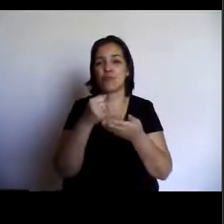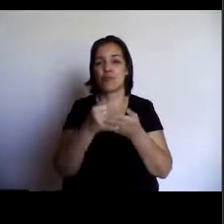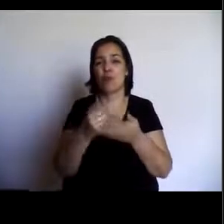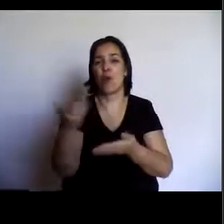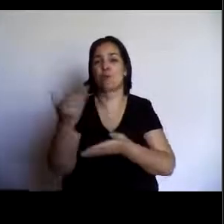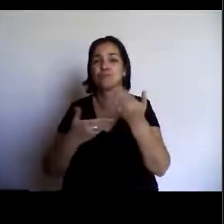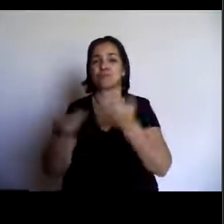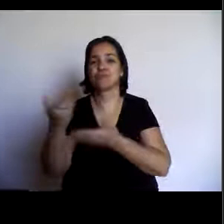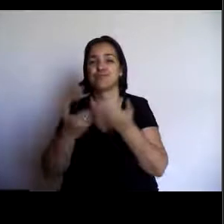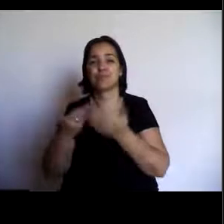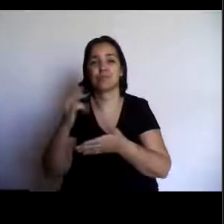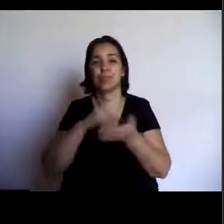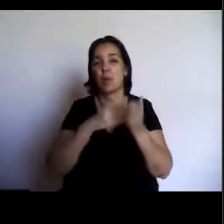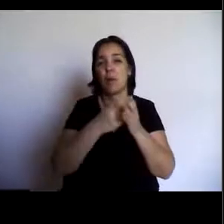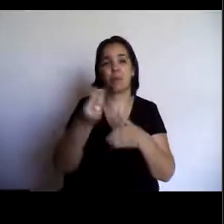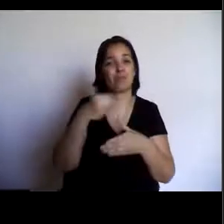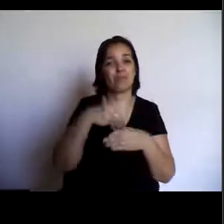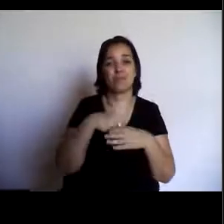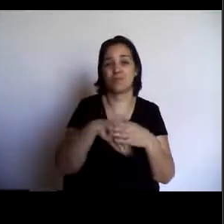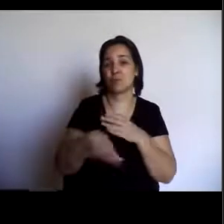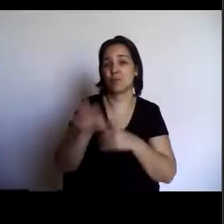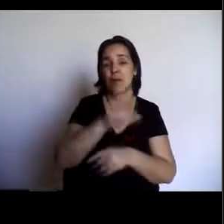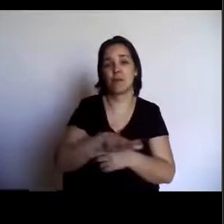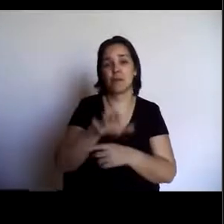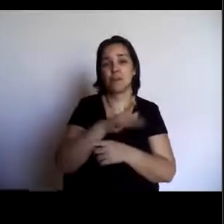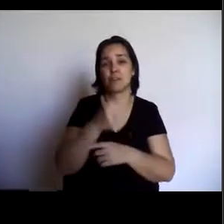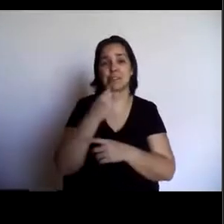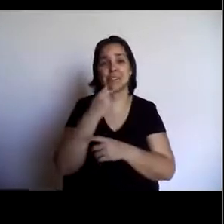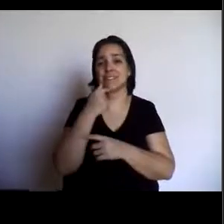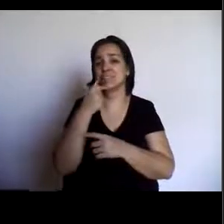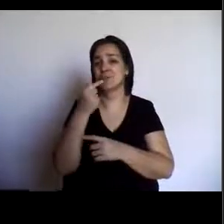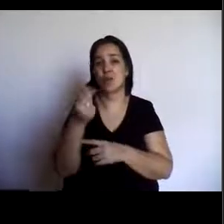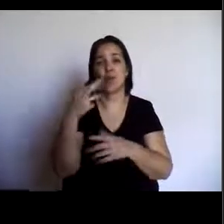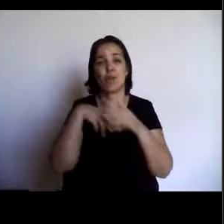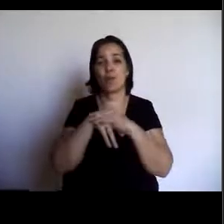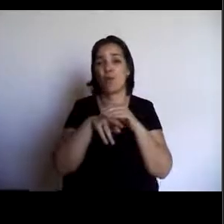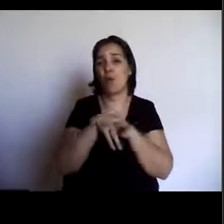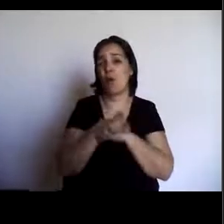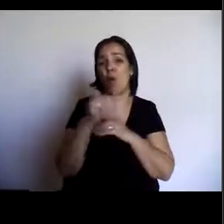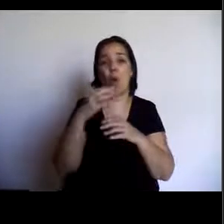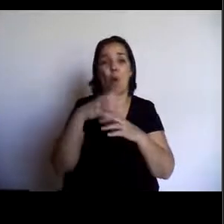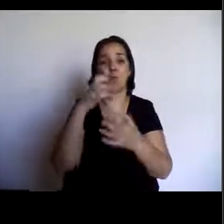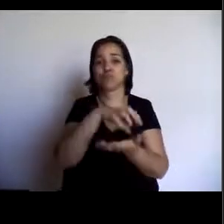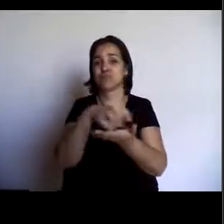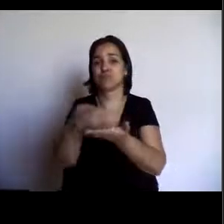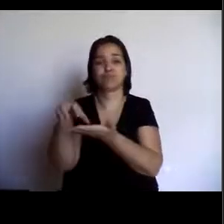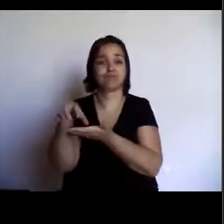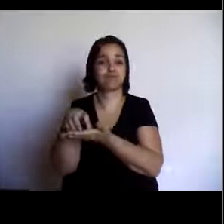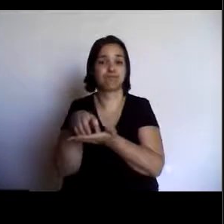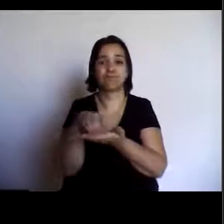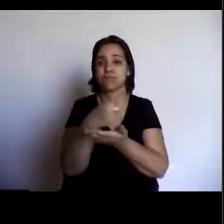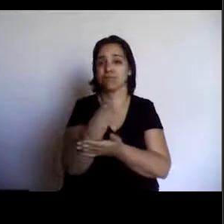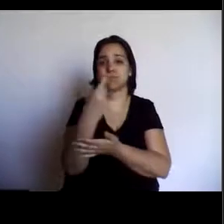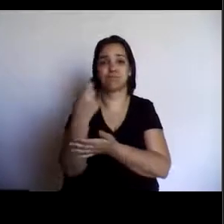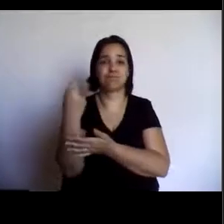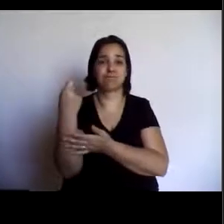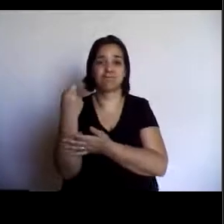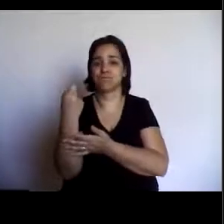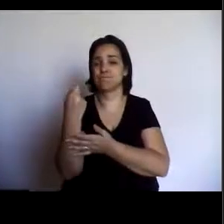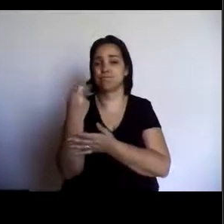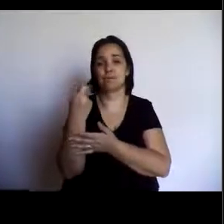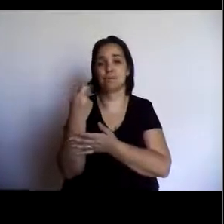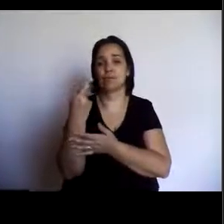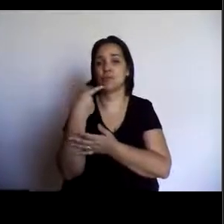en sus territorios, muchas veces debido a que no tienen recursos o estructura necesaria para poder atender a todas